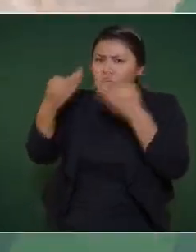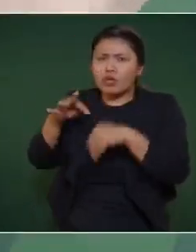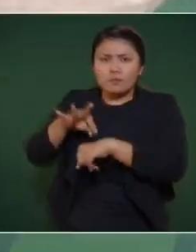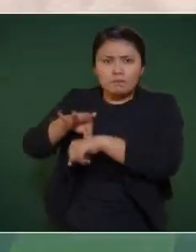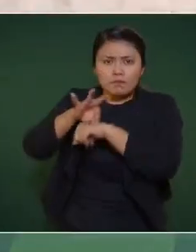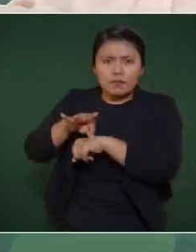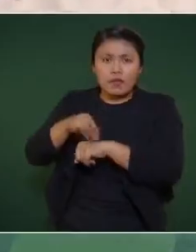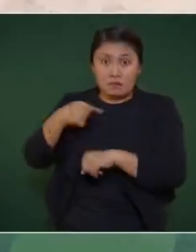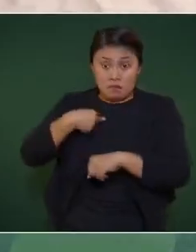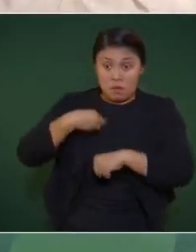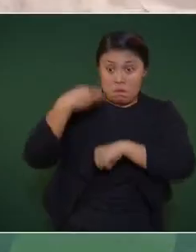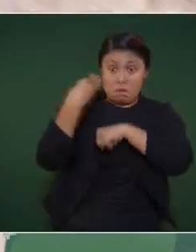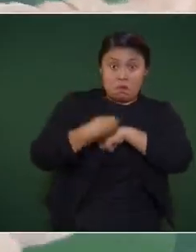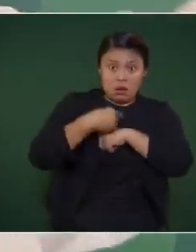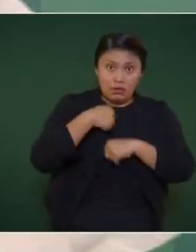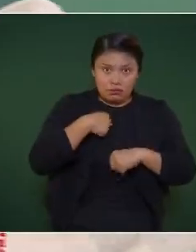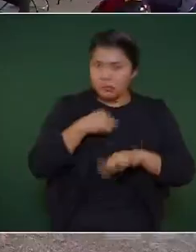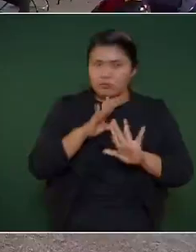porque no tiene nada que ver,